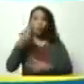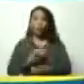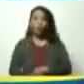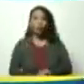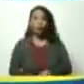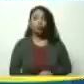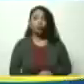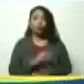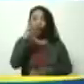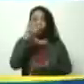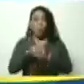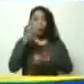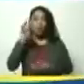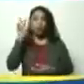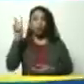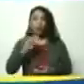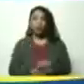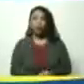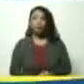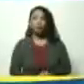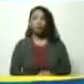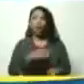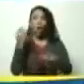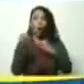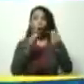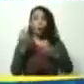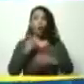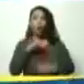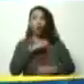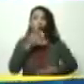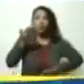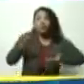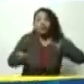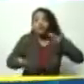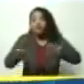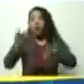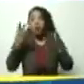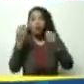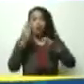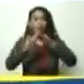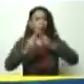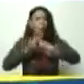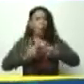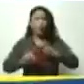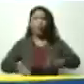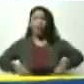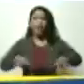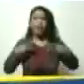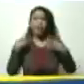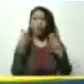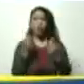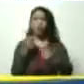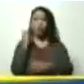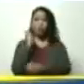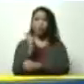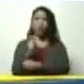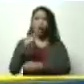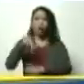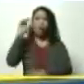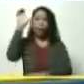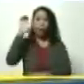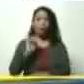2022 y cómo tenemos que estabilizar muchos factores de la vida económica financiera monetaria del país